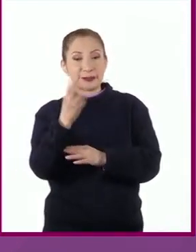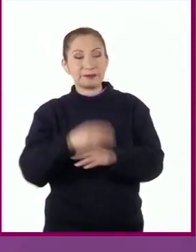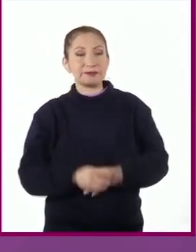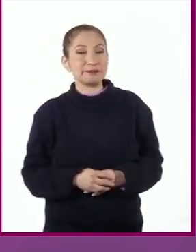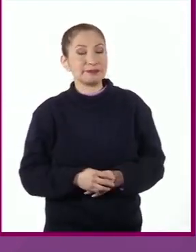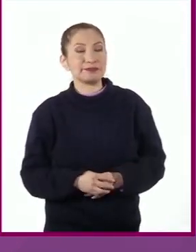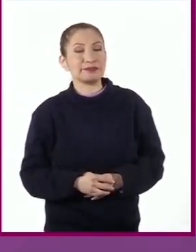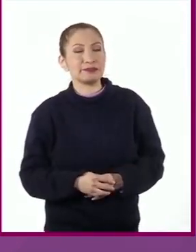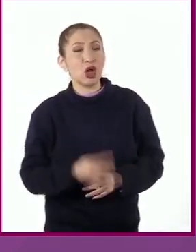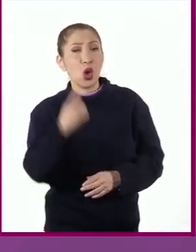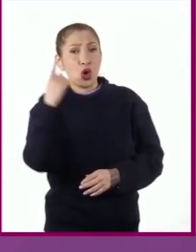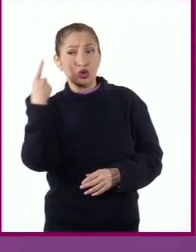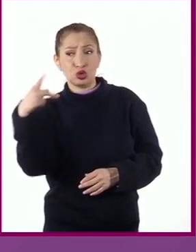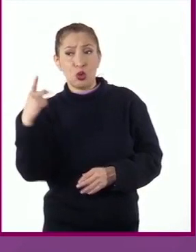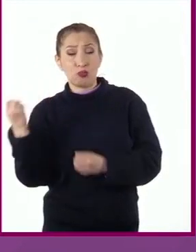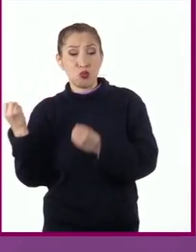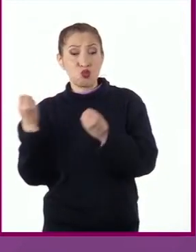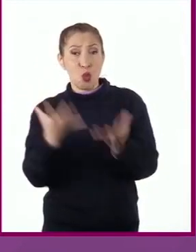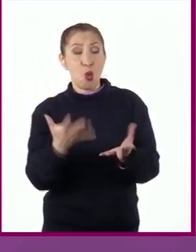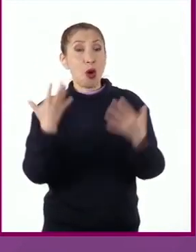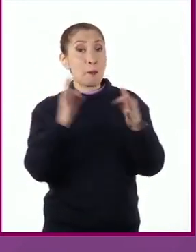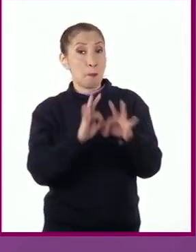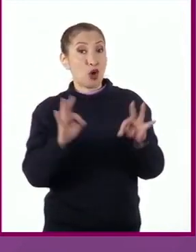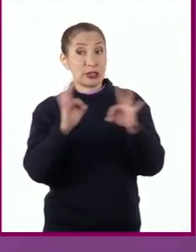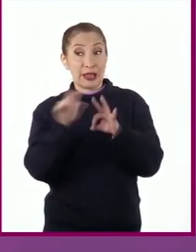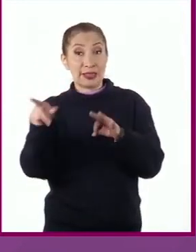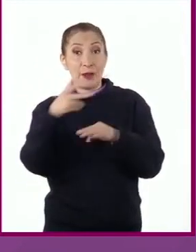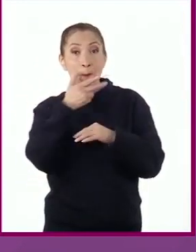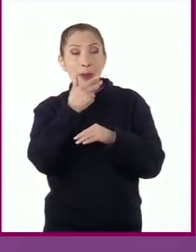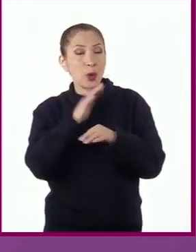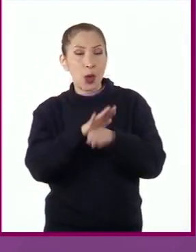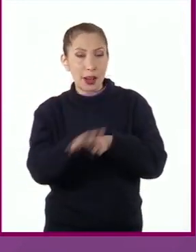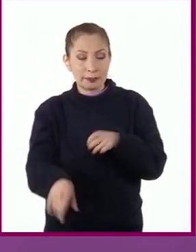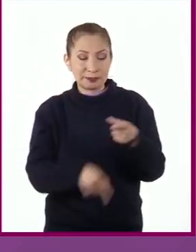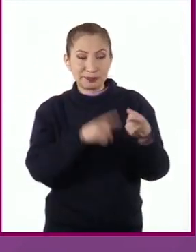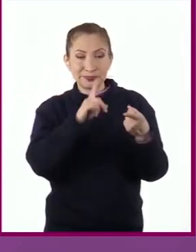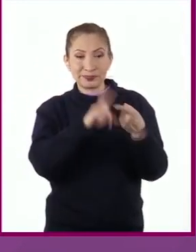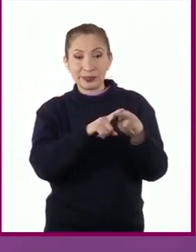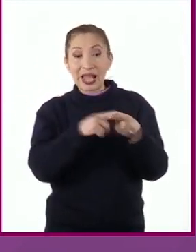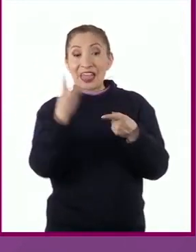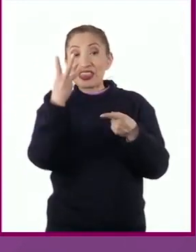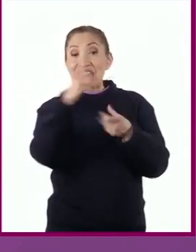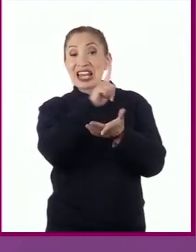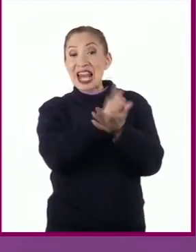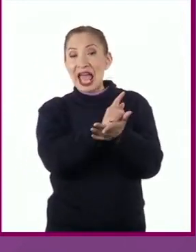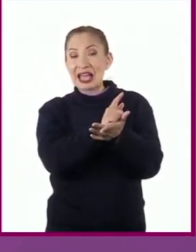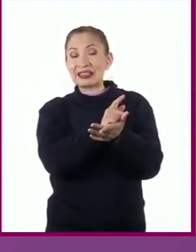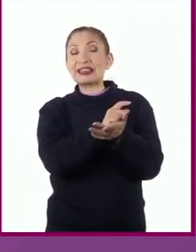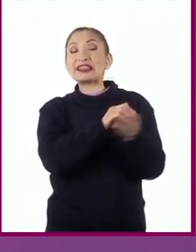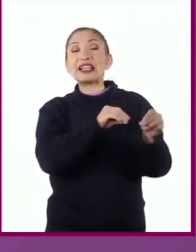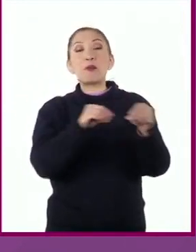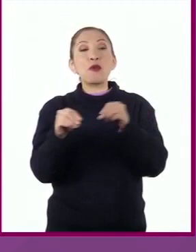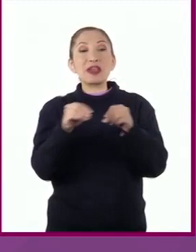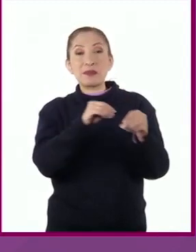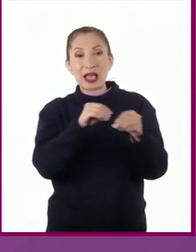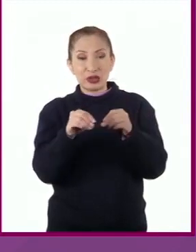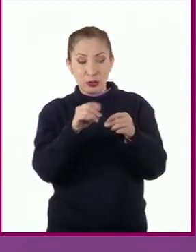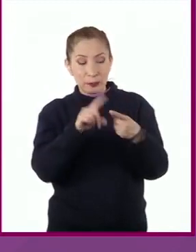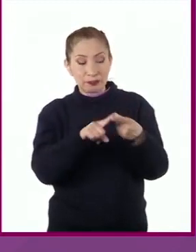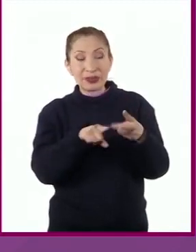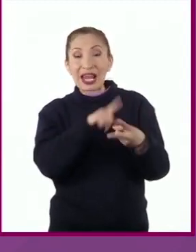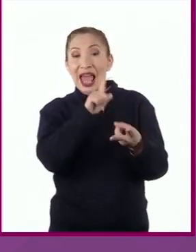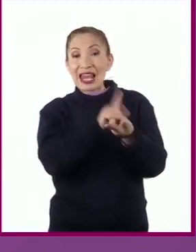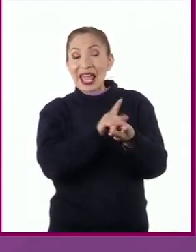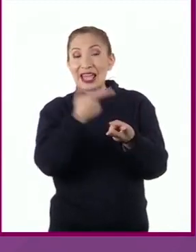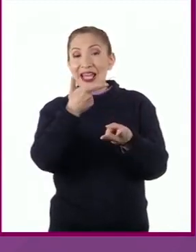1643. Algunos de los aportes más importantes de este científico son las 3 leyes del movimiento, la